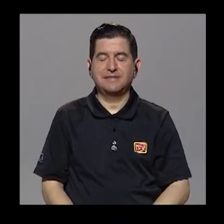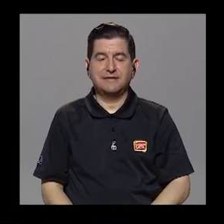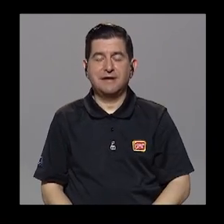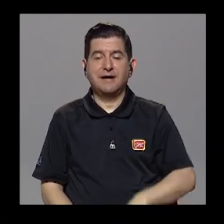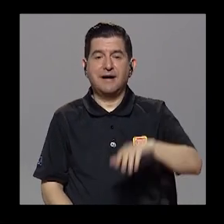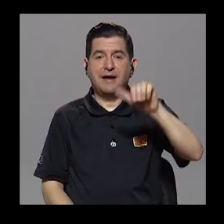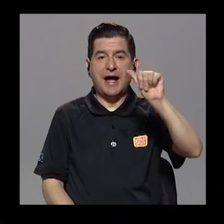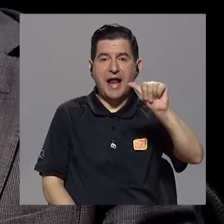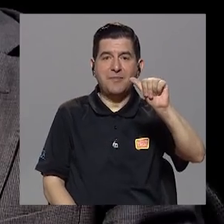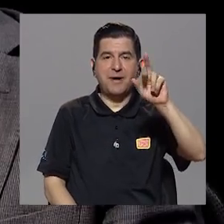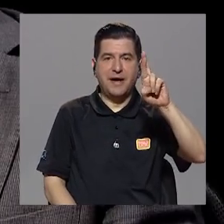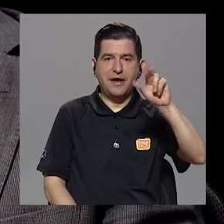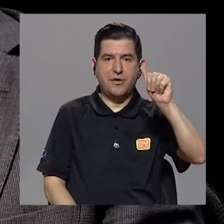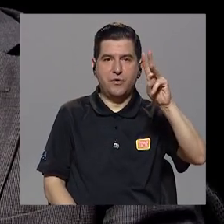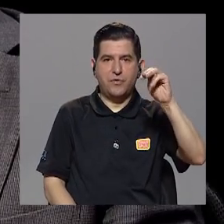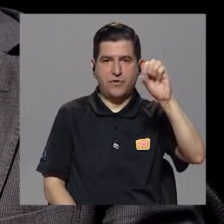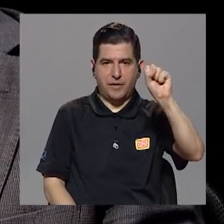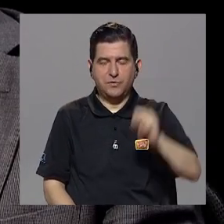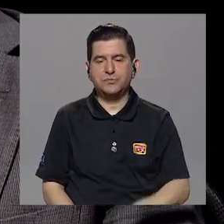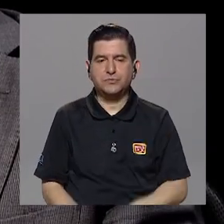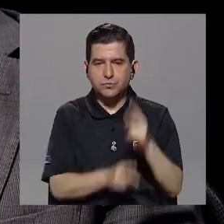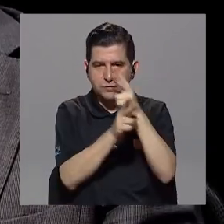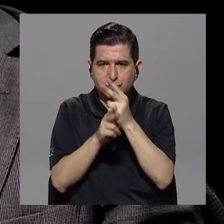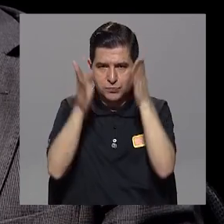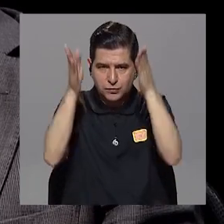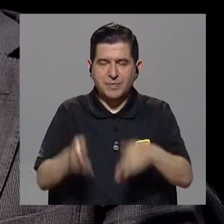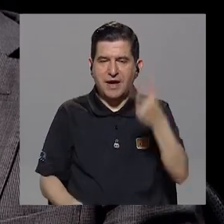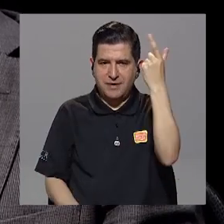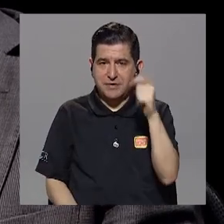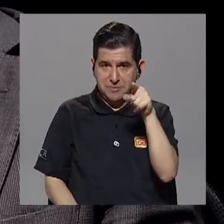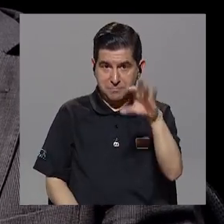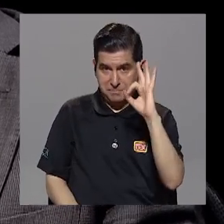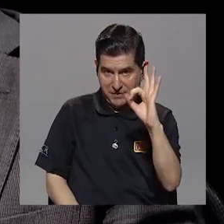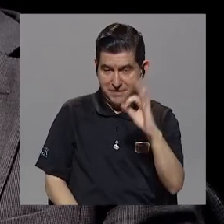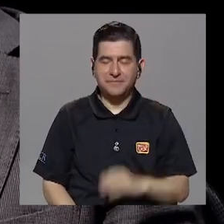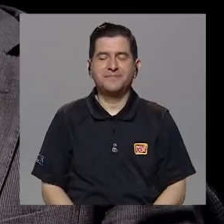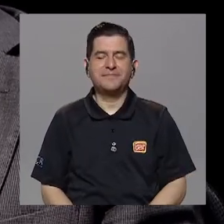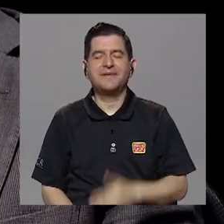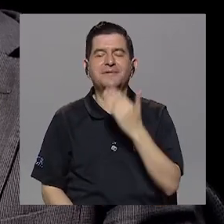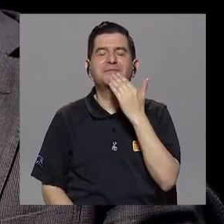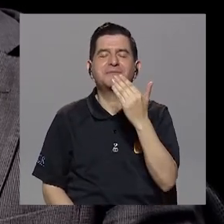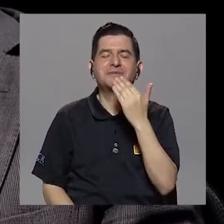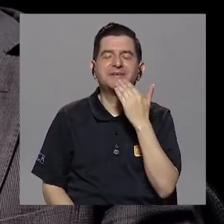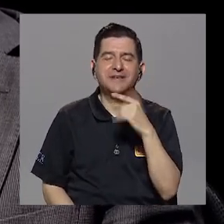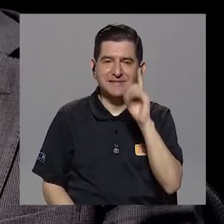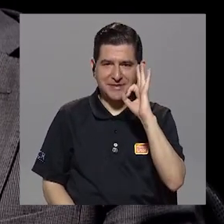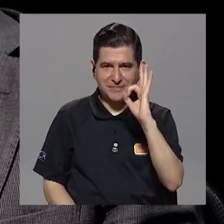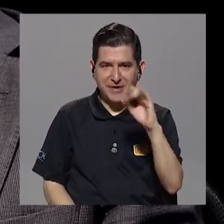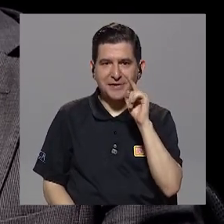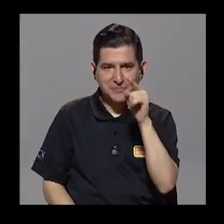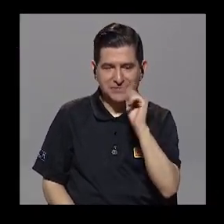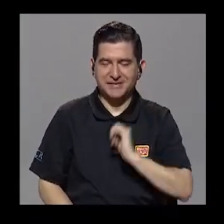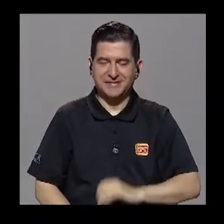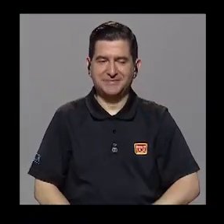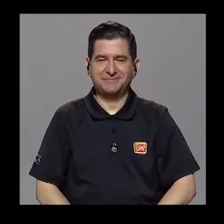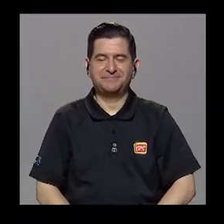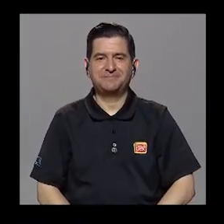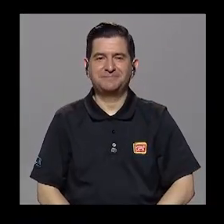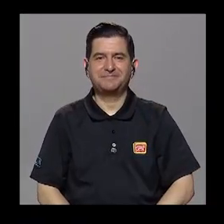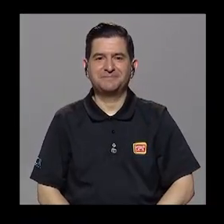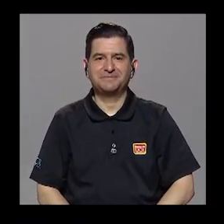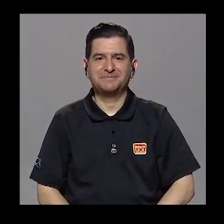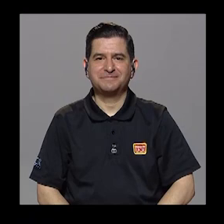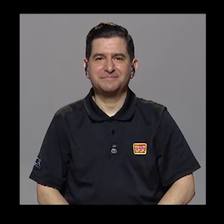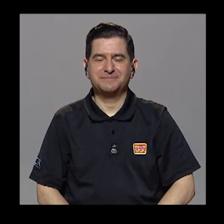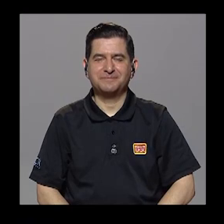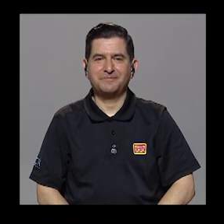don Álvaro Ramos, superintendente de pensiones. ¿Qué tal, don Álvaro? ¿Cómo está? Muchas gracias, Marlon. Muy bien, ¿y usted? Pura vida. Don